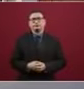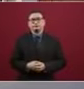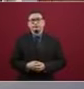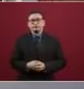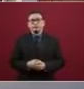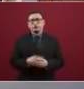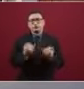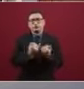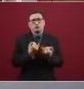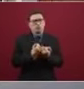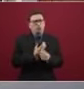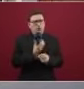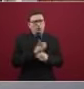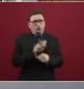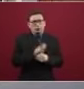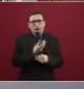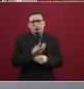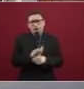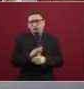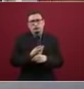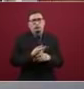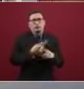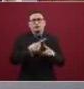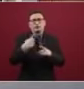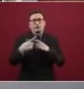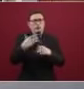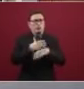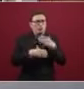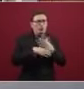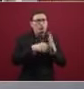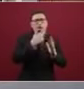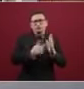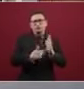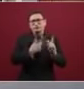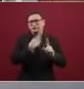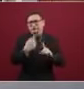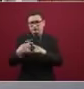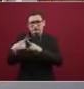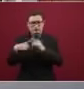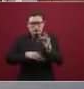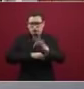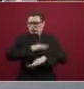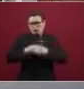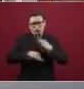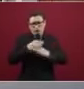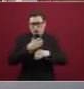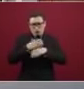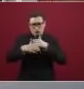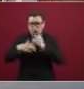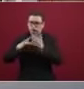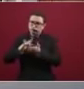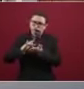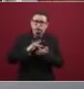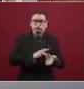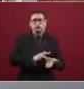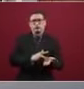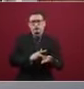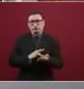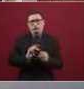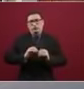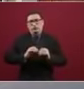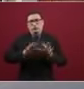El mantenimiento que le tenemos que dar a todo el equipo, todos los apoyos que van atrás